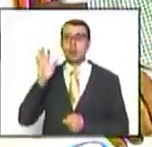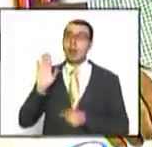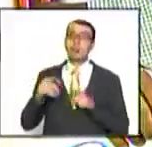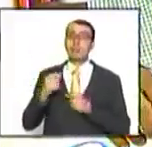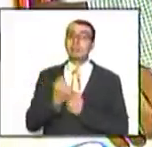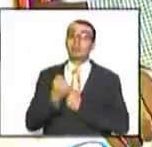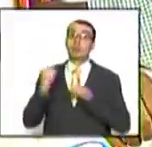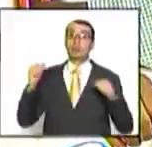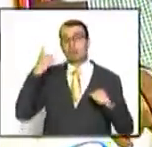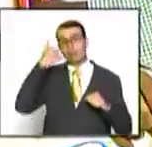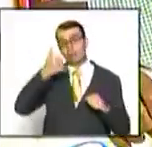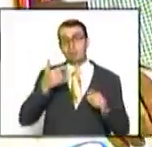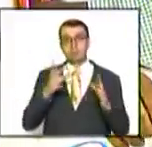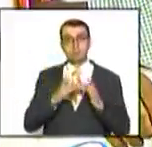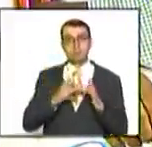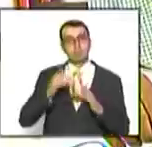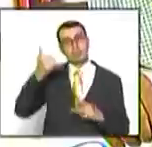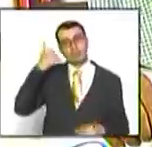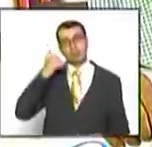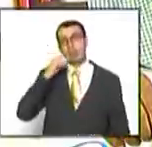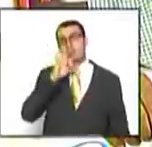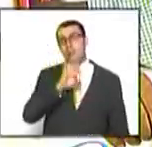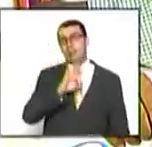imposible comunicarse. Mi celular es el